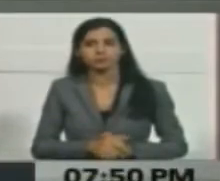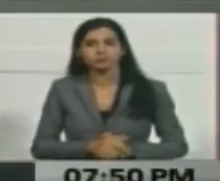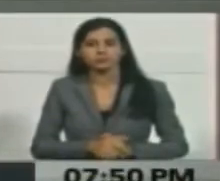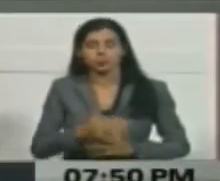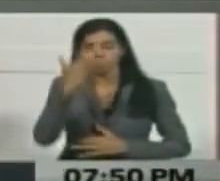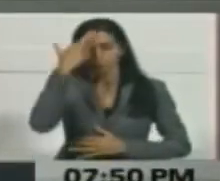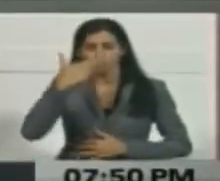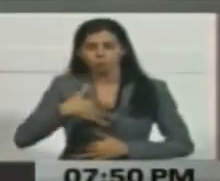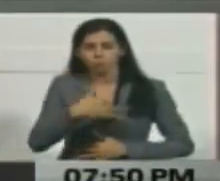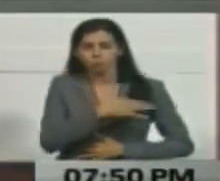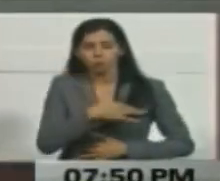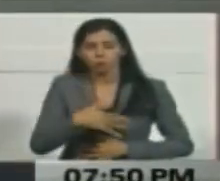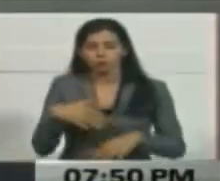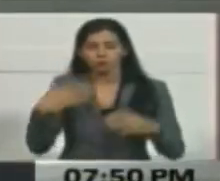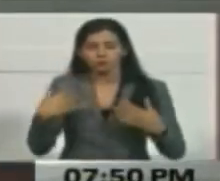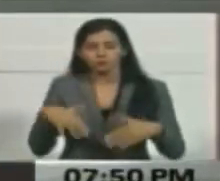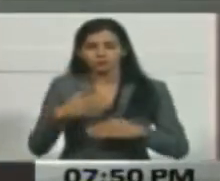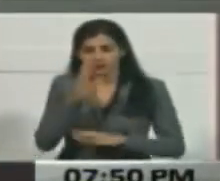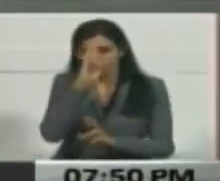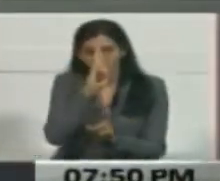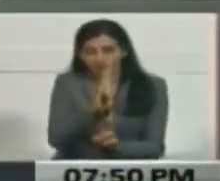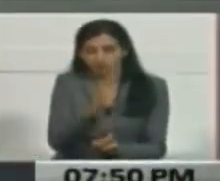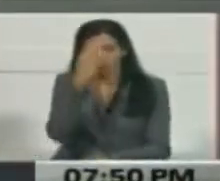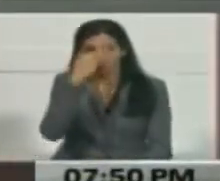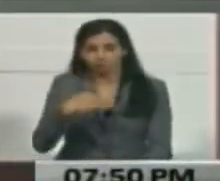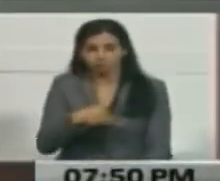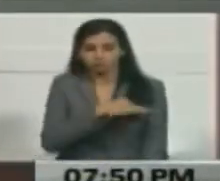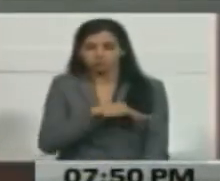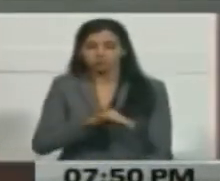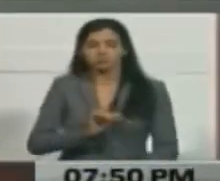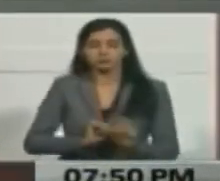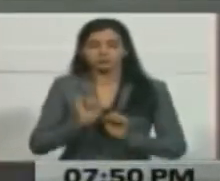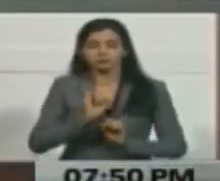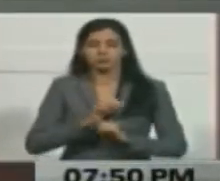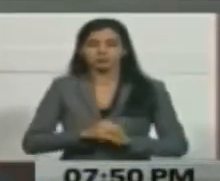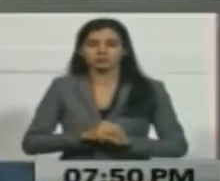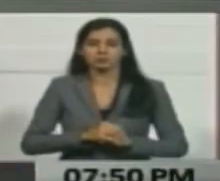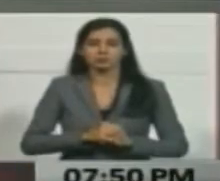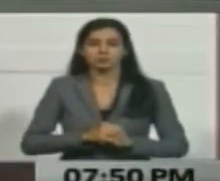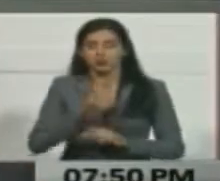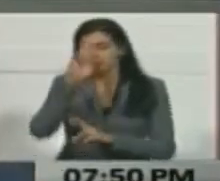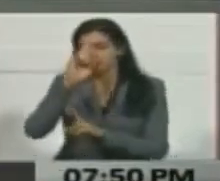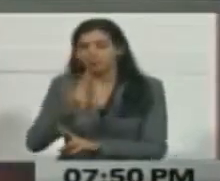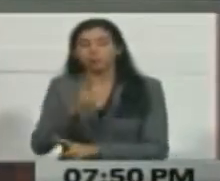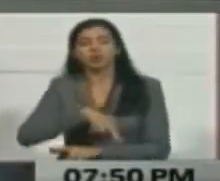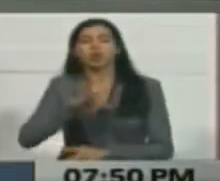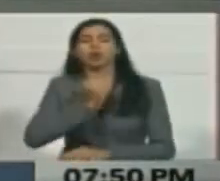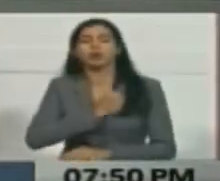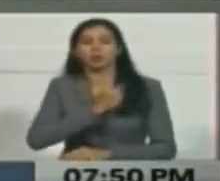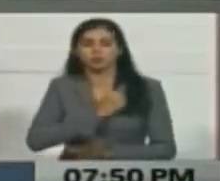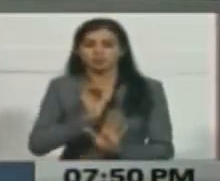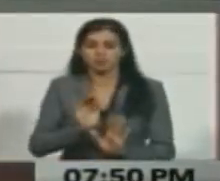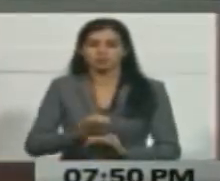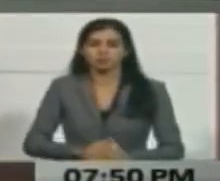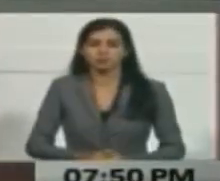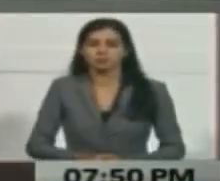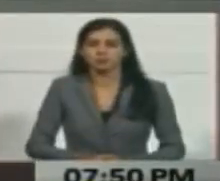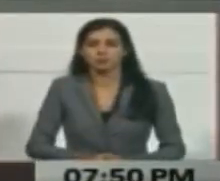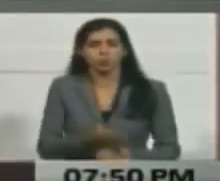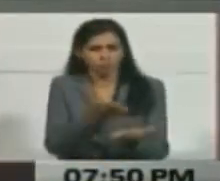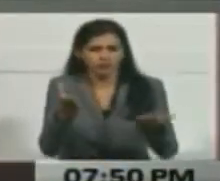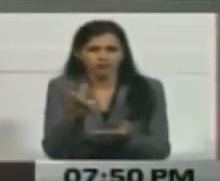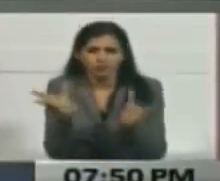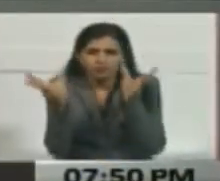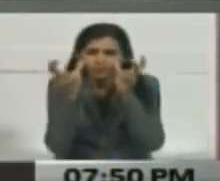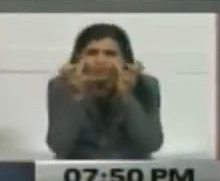Me persigno con todo el respeto que yo tengo por la religión católica, apostólica y romana. Ustedes lo